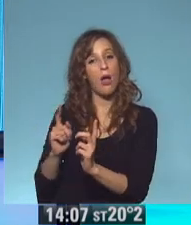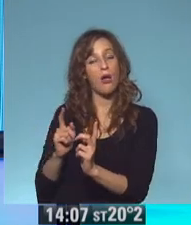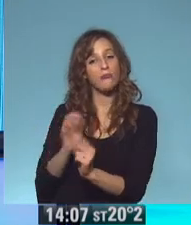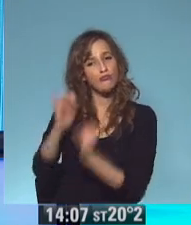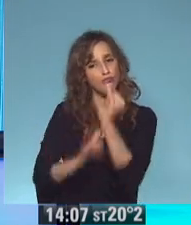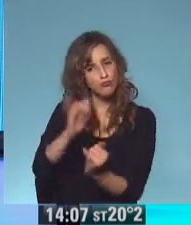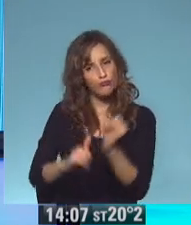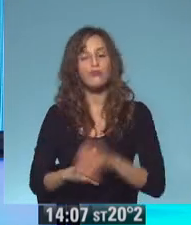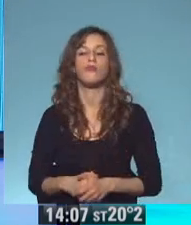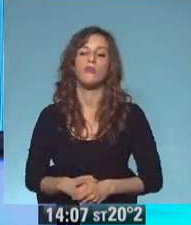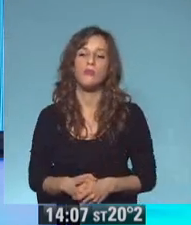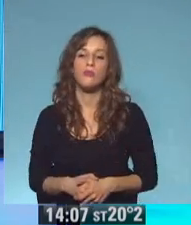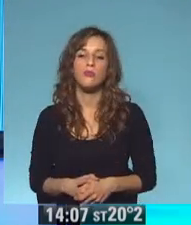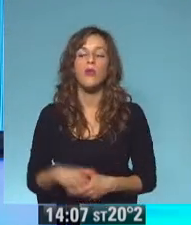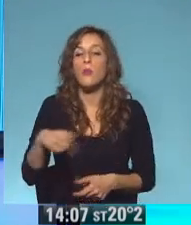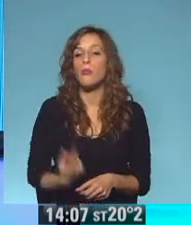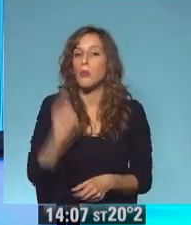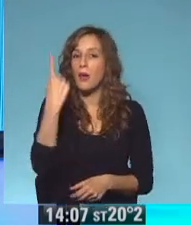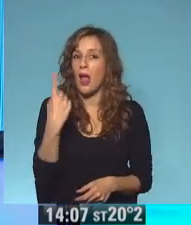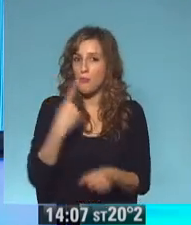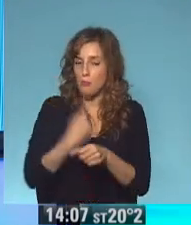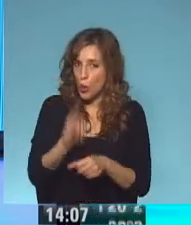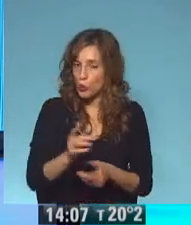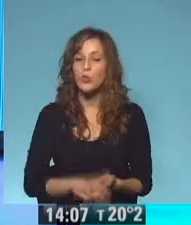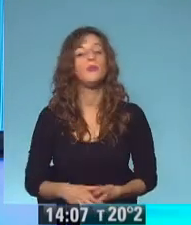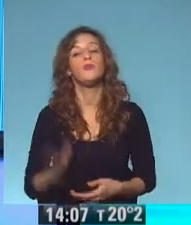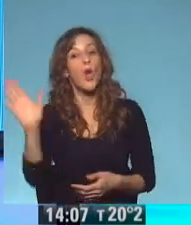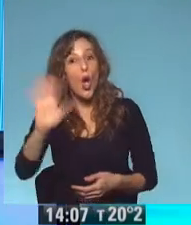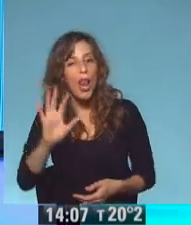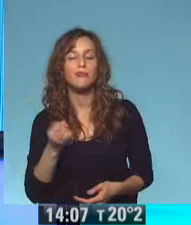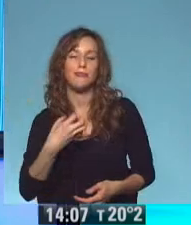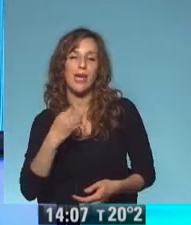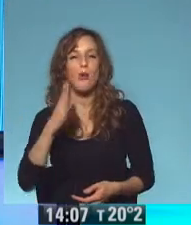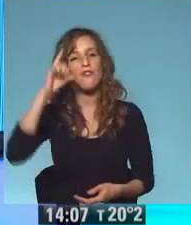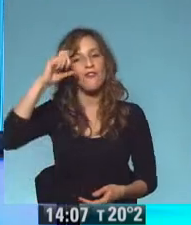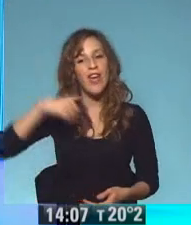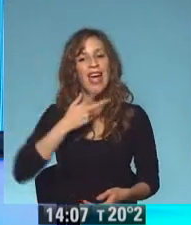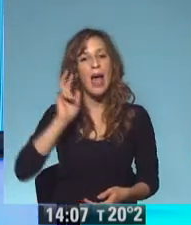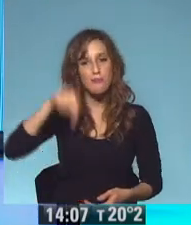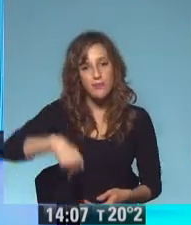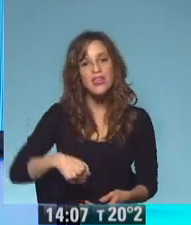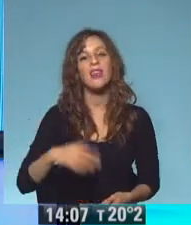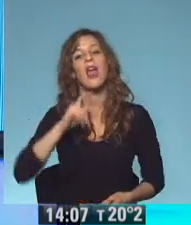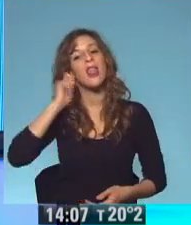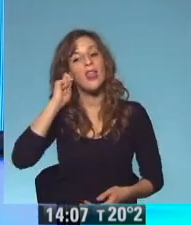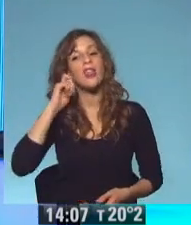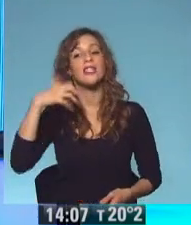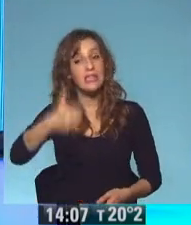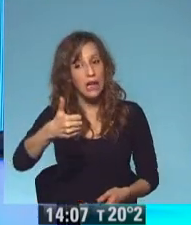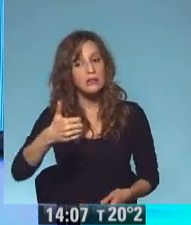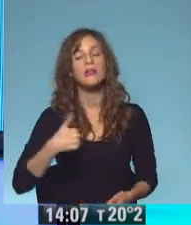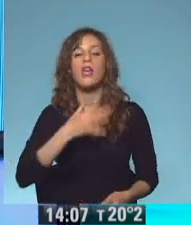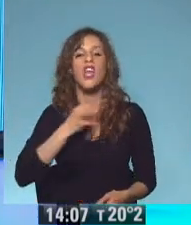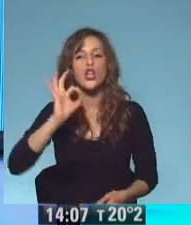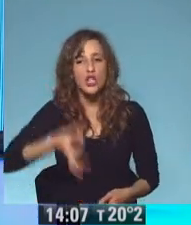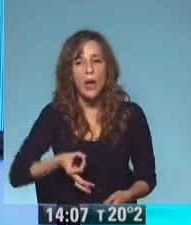la primera pregunta. Muy bien. Hola, soy Benjamín de Quilmes, tengo 6 años y quería saber cuáles son los nombres de